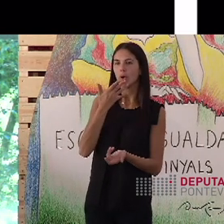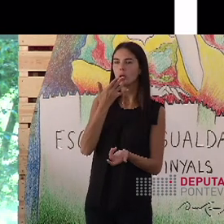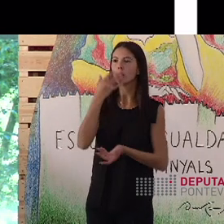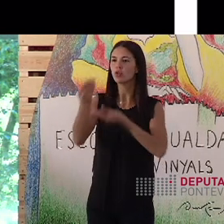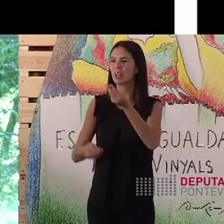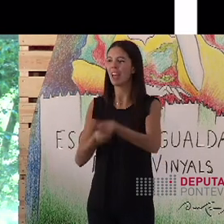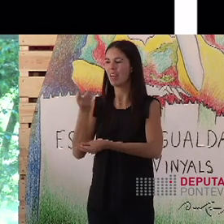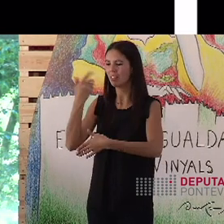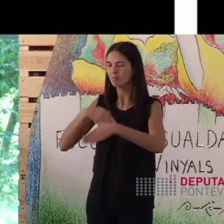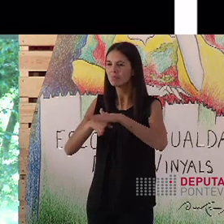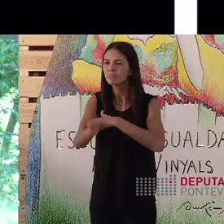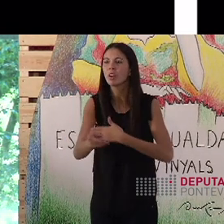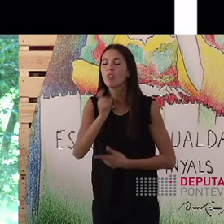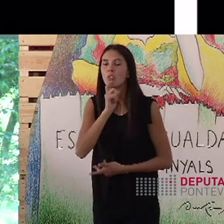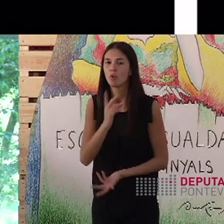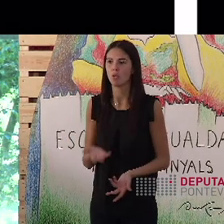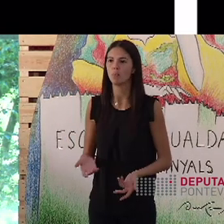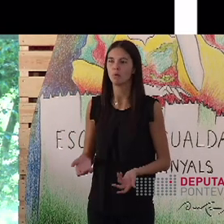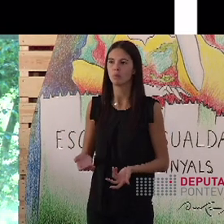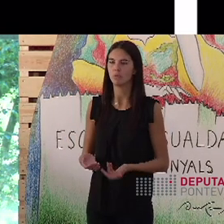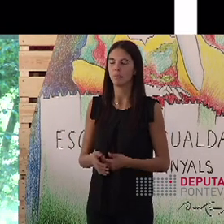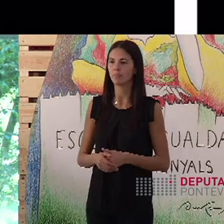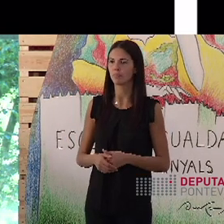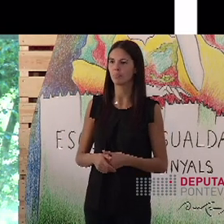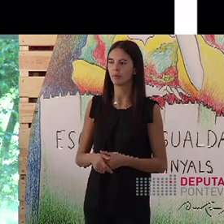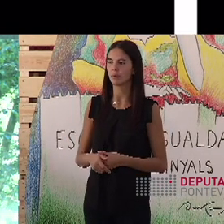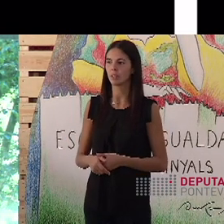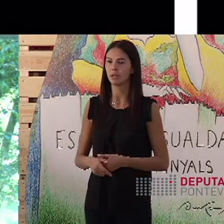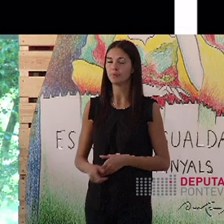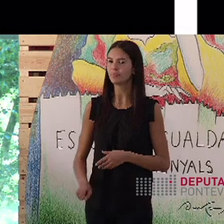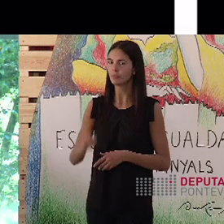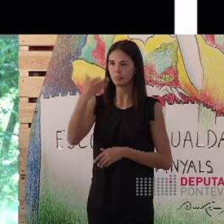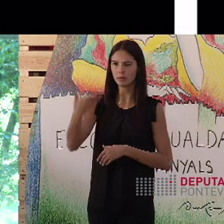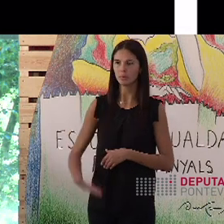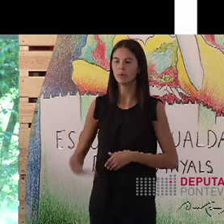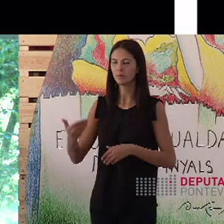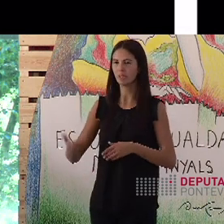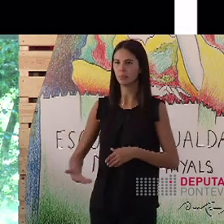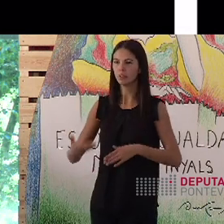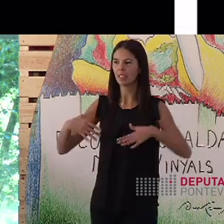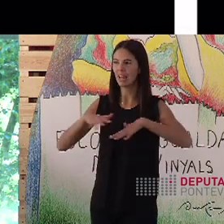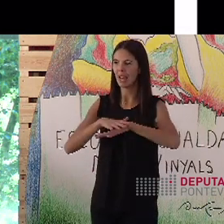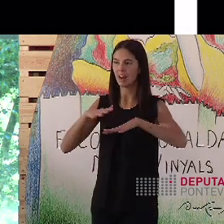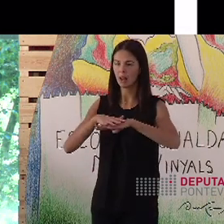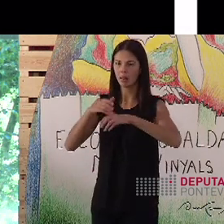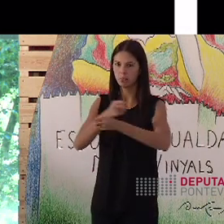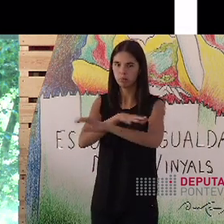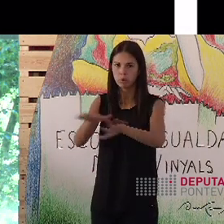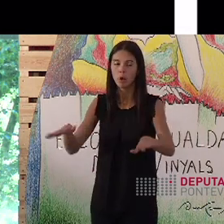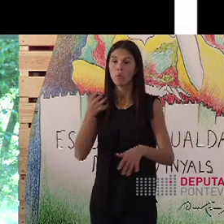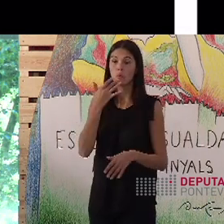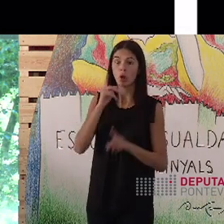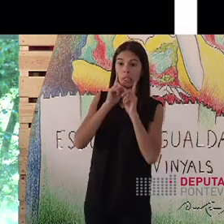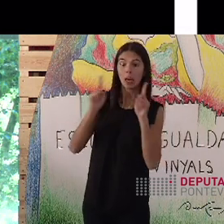fenómeno? Hai unha gran revitimización porque, como me decían, e a percepción que teñen moitas víctimas é si ti